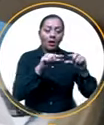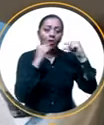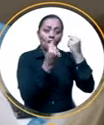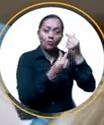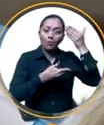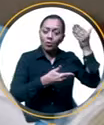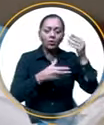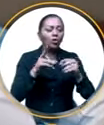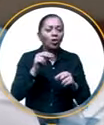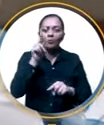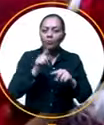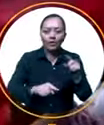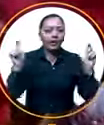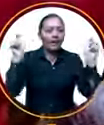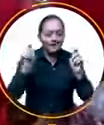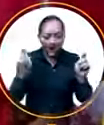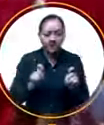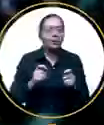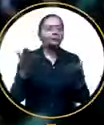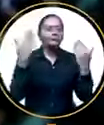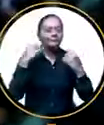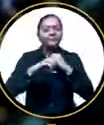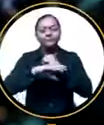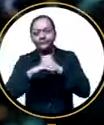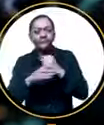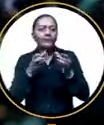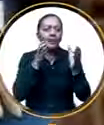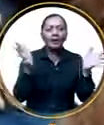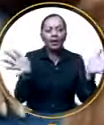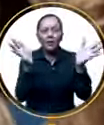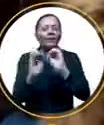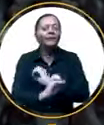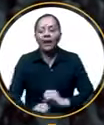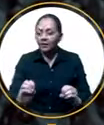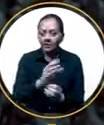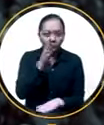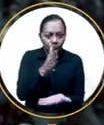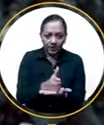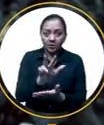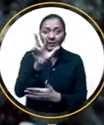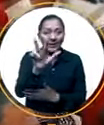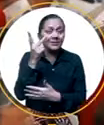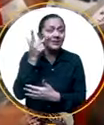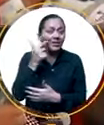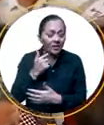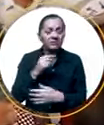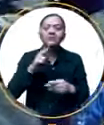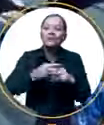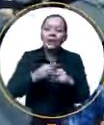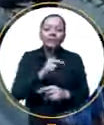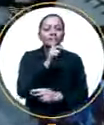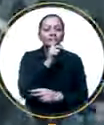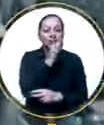las organizaciones políticas y sociales no pueden realizar mítines, concentraciones ni programas de carácter electoral. Durante